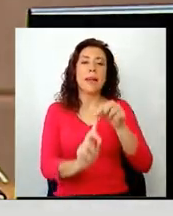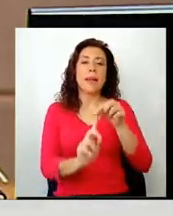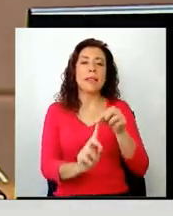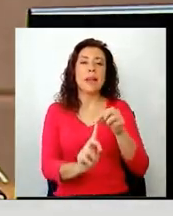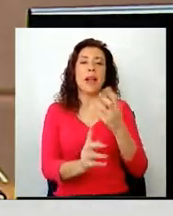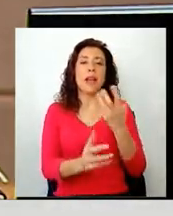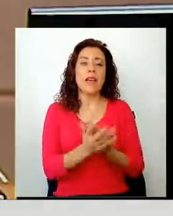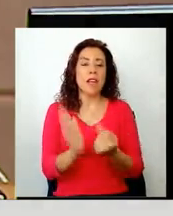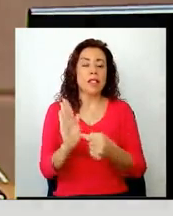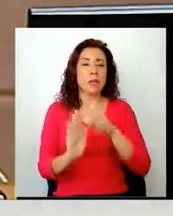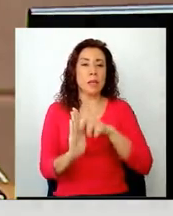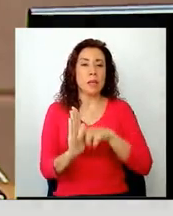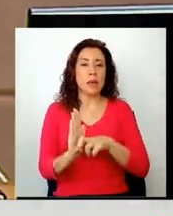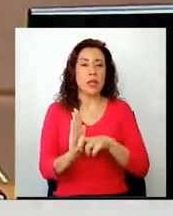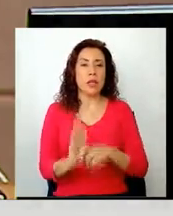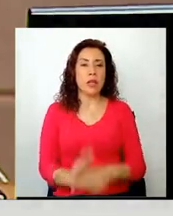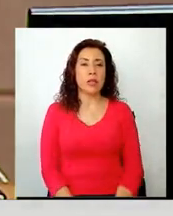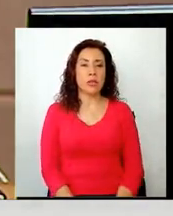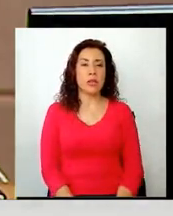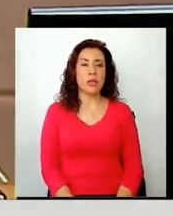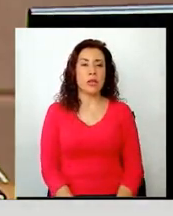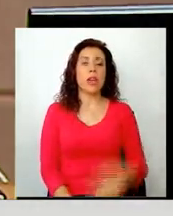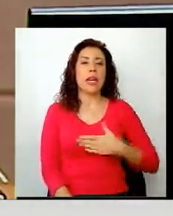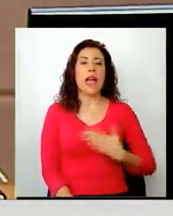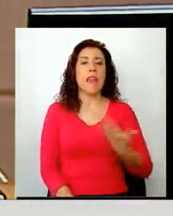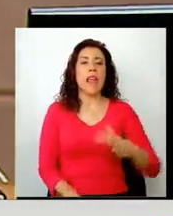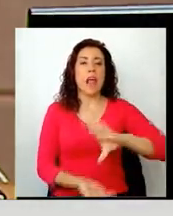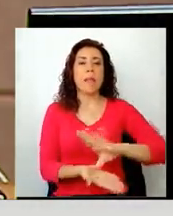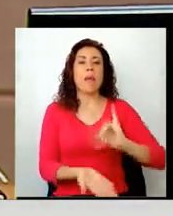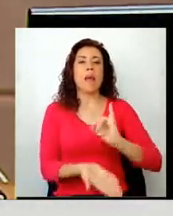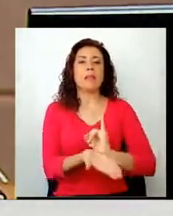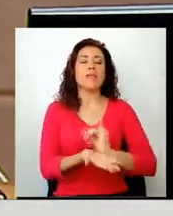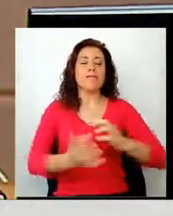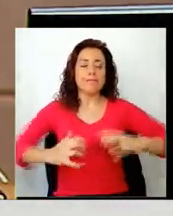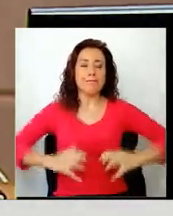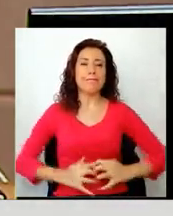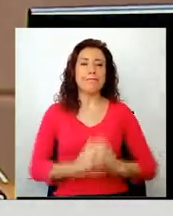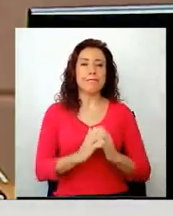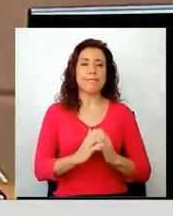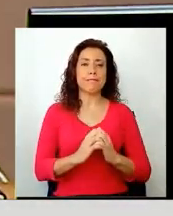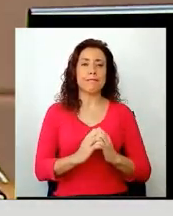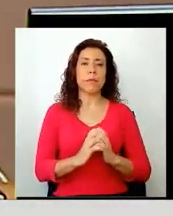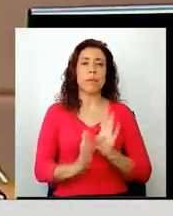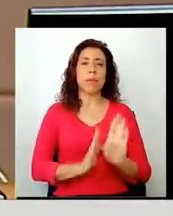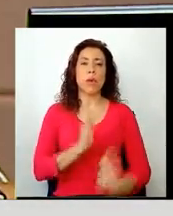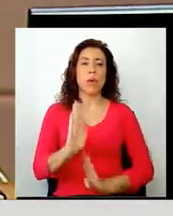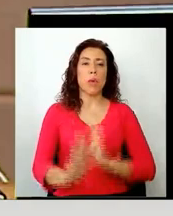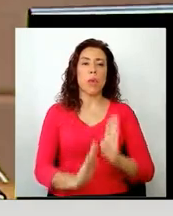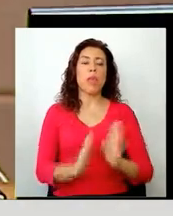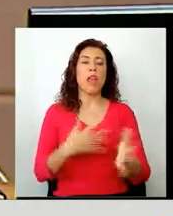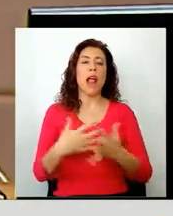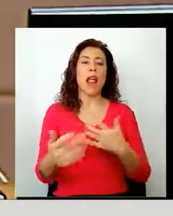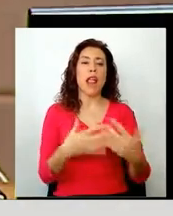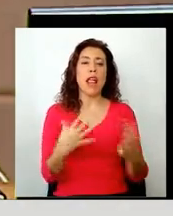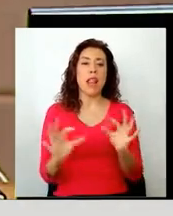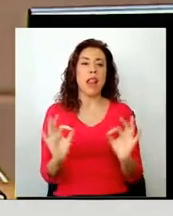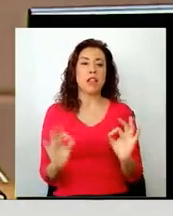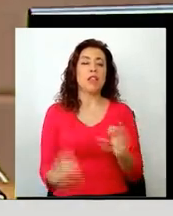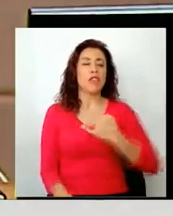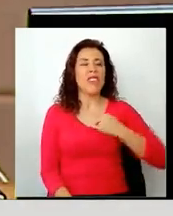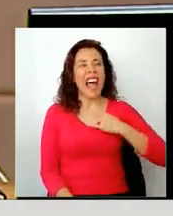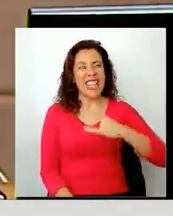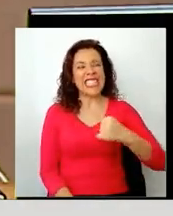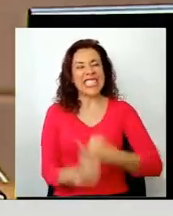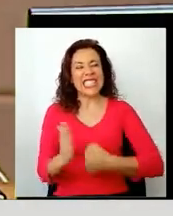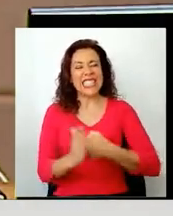para nuestro país una institucionalidad robusta de cuidado a la naturaleza vamos a seguir insistiendo vamos a